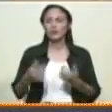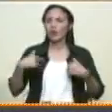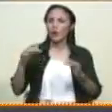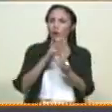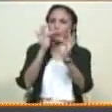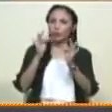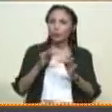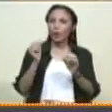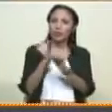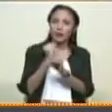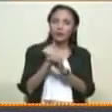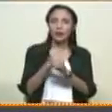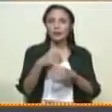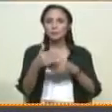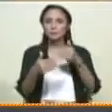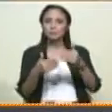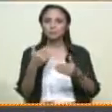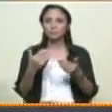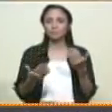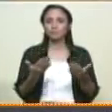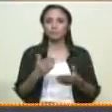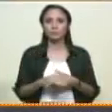Tengo mi estilo de hacer, pero